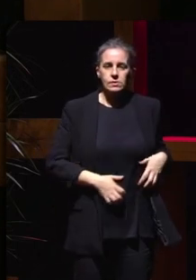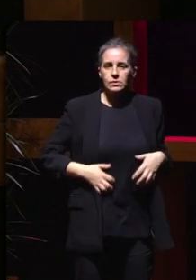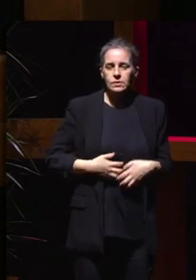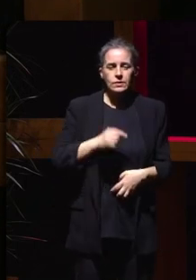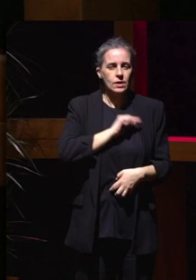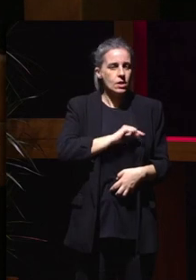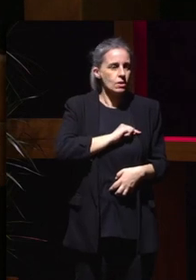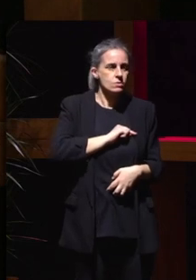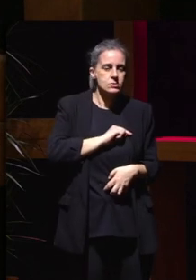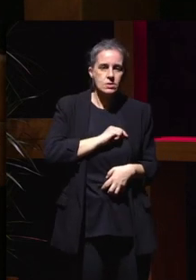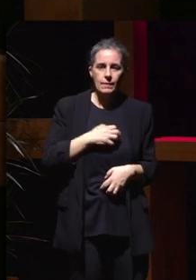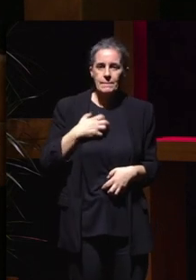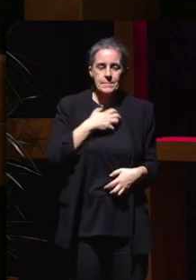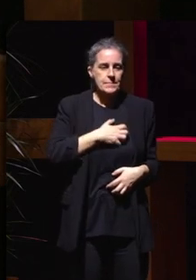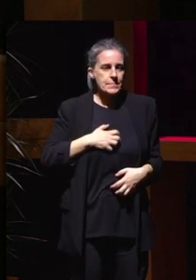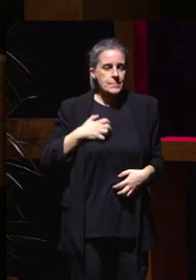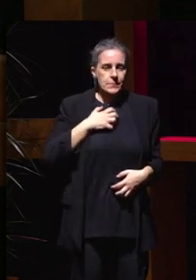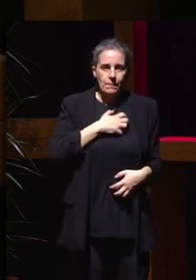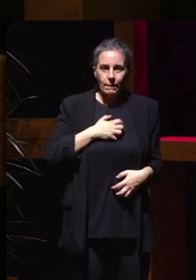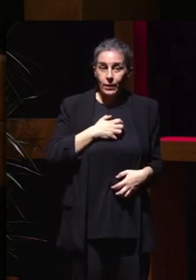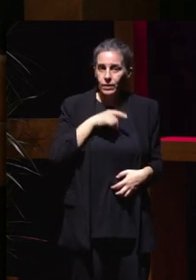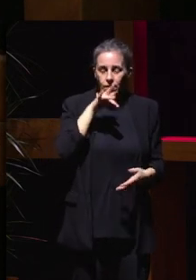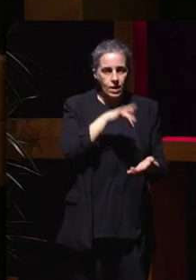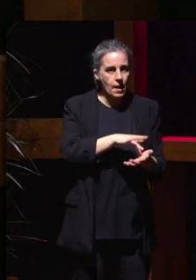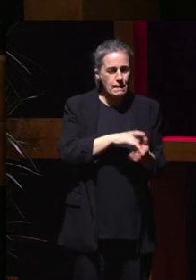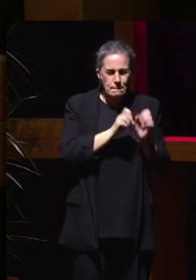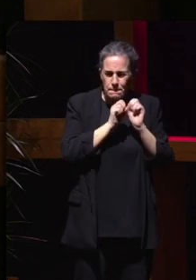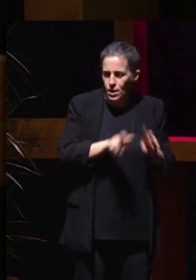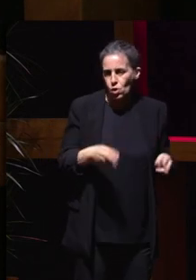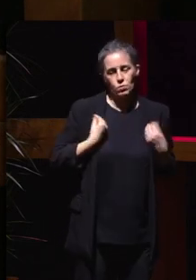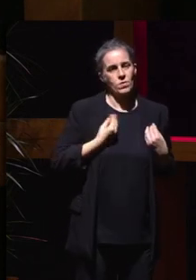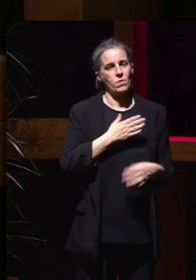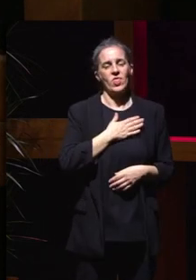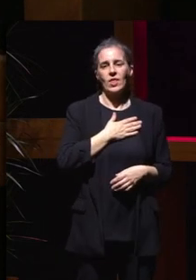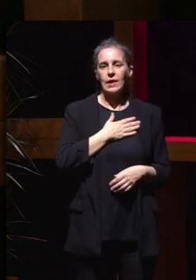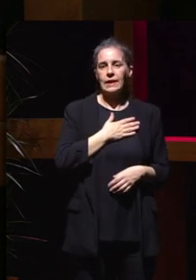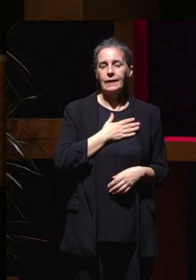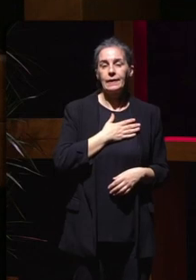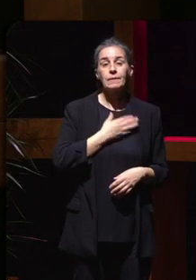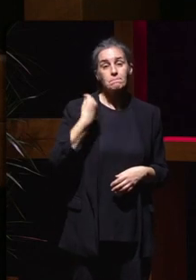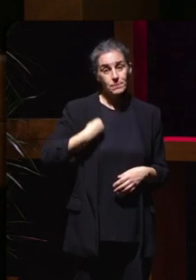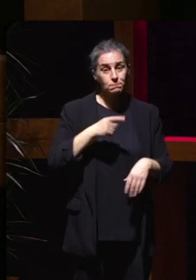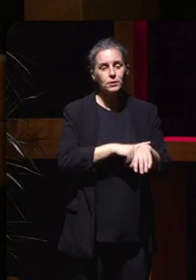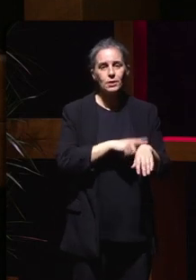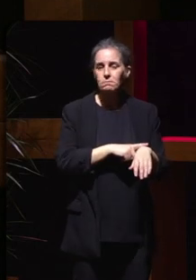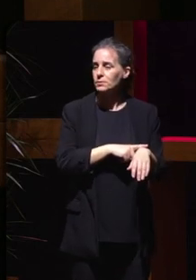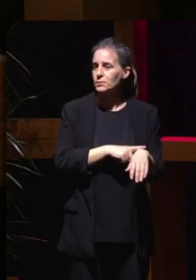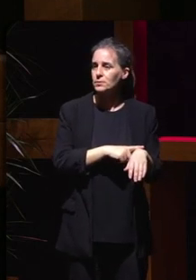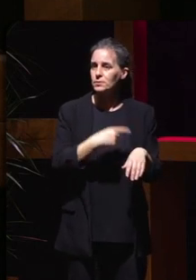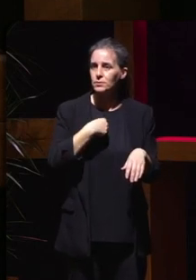cagarme encima voy dos peores unos peores días también la vida y yo mismo tiempo